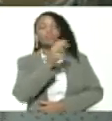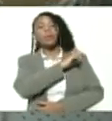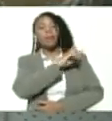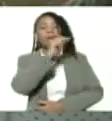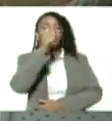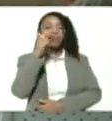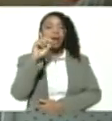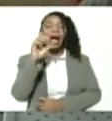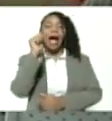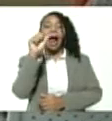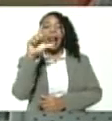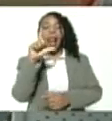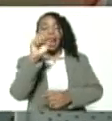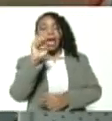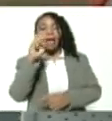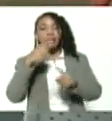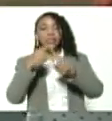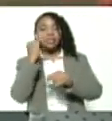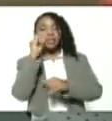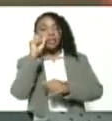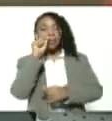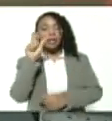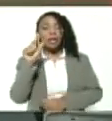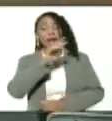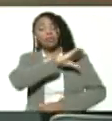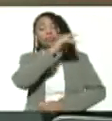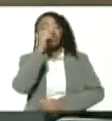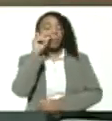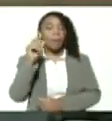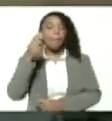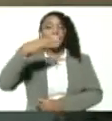rector también del CNE.